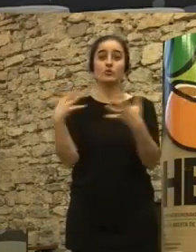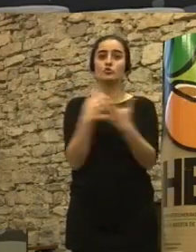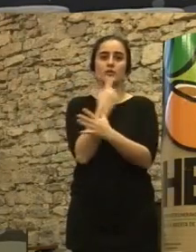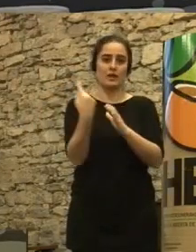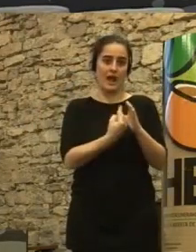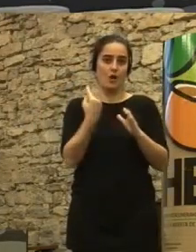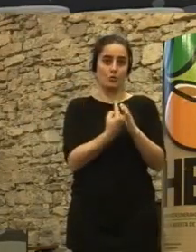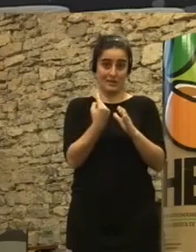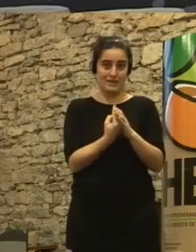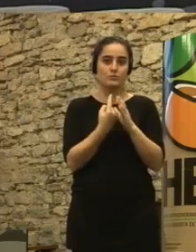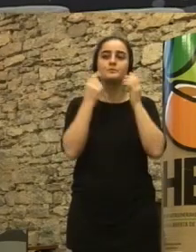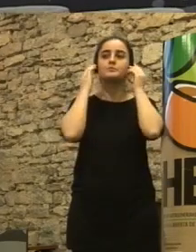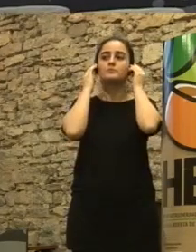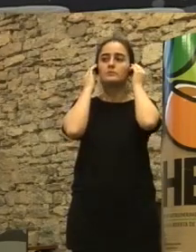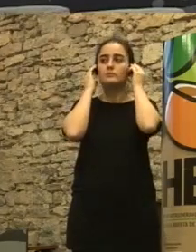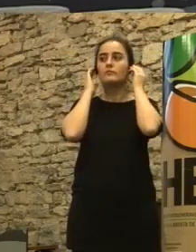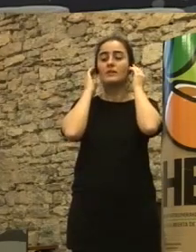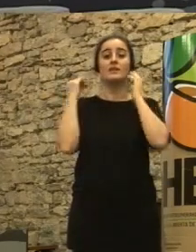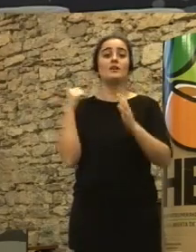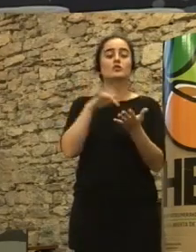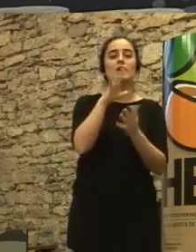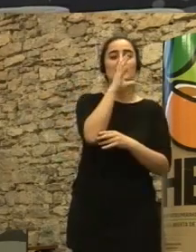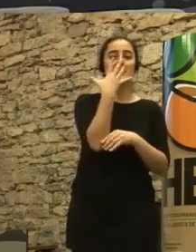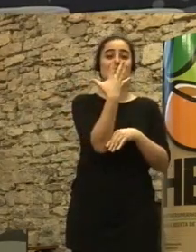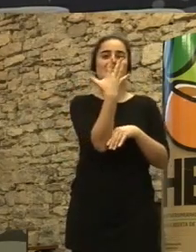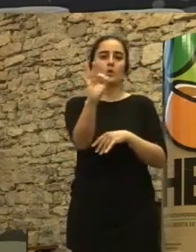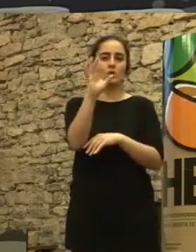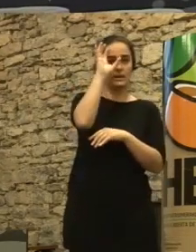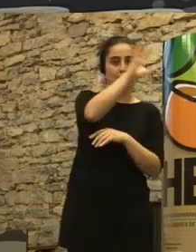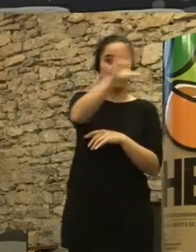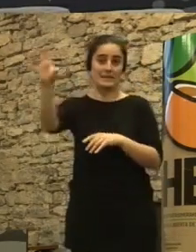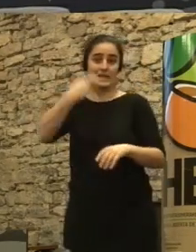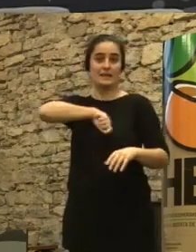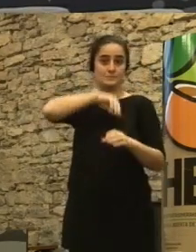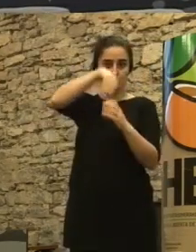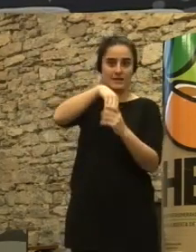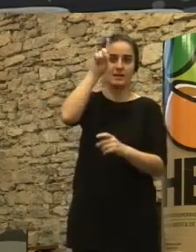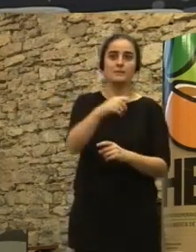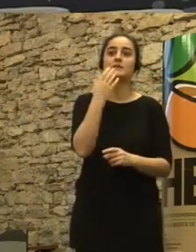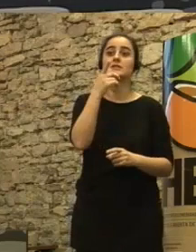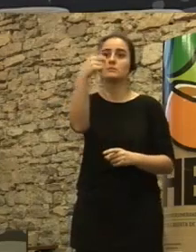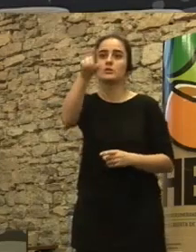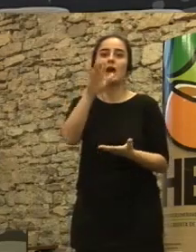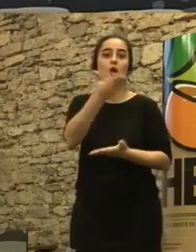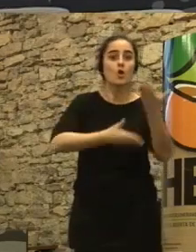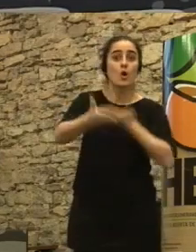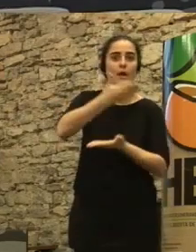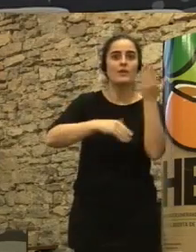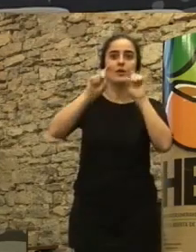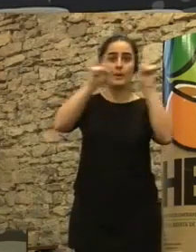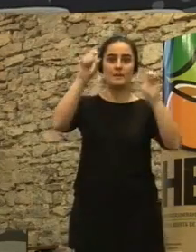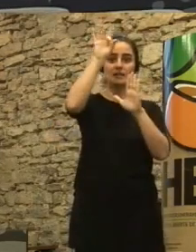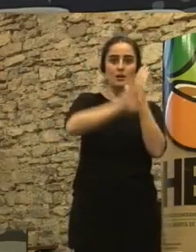que Specialisterne está en 50 países, incluyendo España? Si tenéis o colaboráis con empresas de software, a lo mejor os